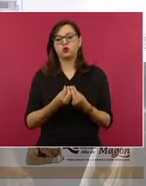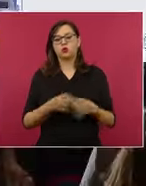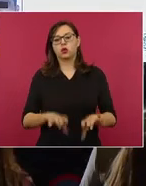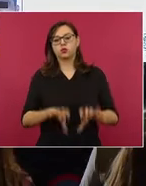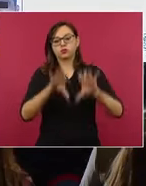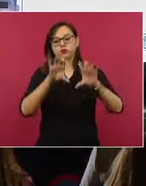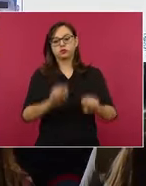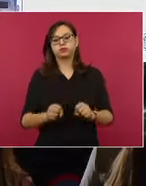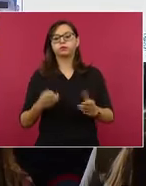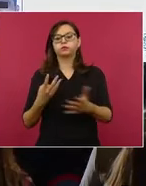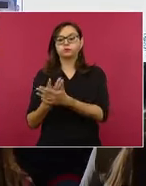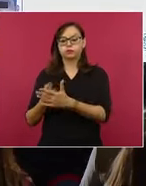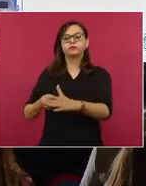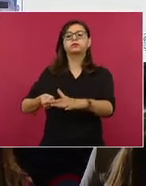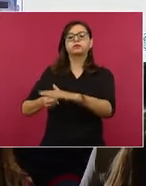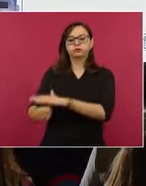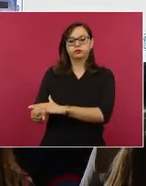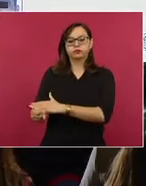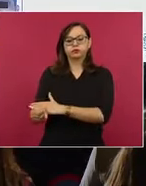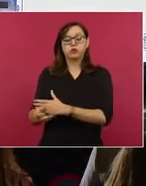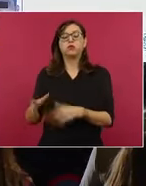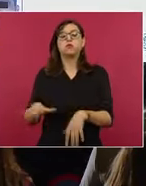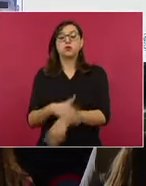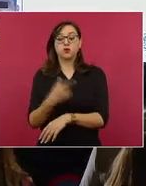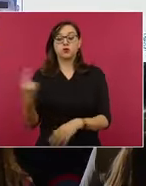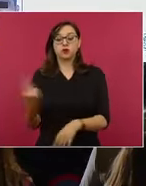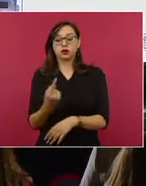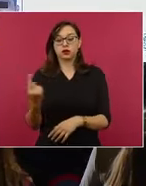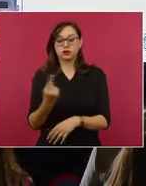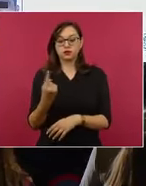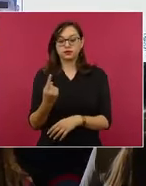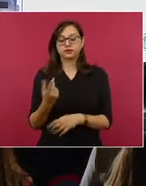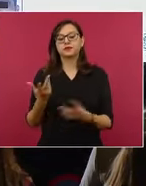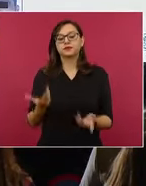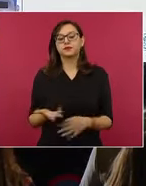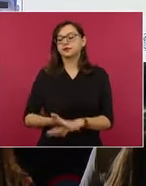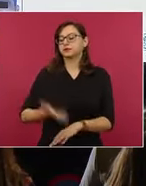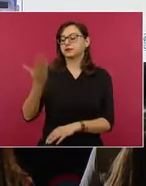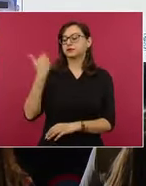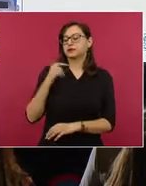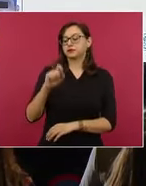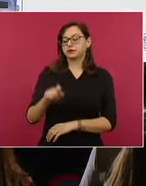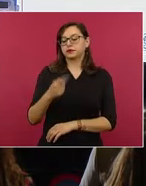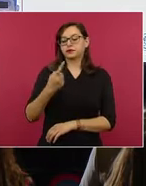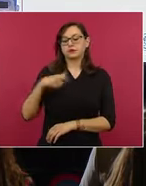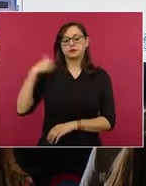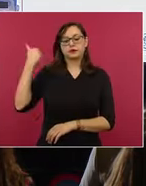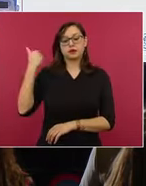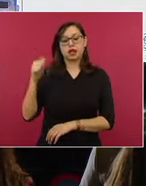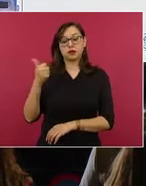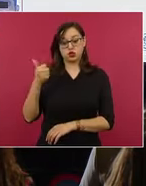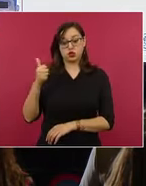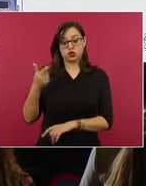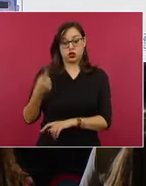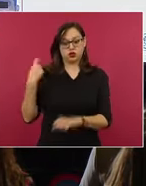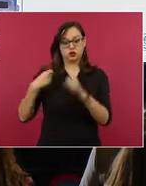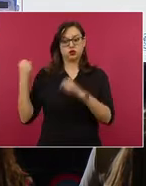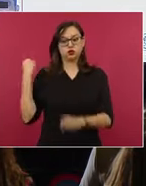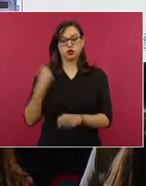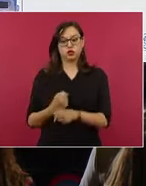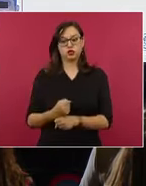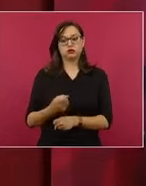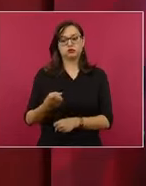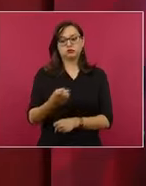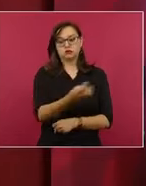de participar en la desaparición de una persona el pasado 21 de agosto. Los 3 detenidos son